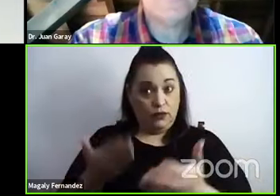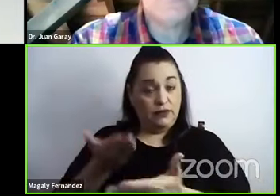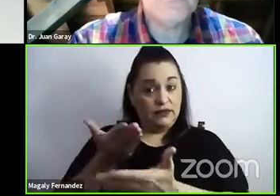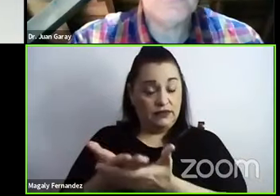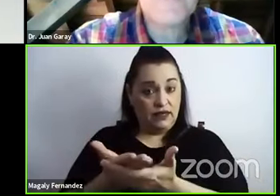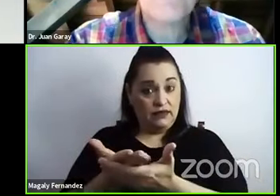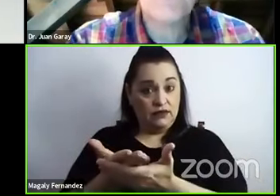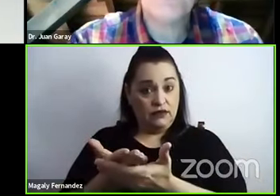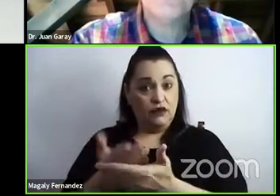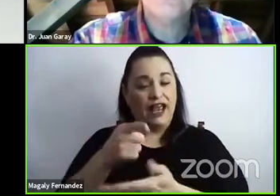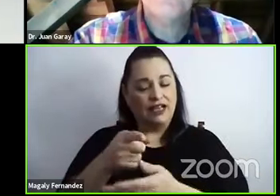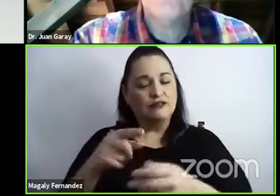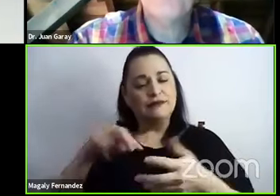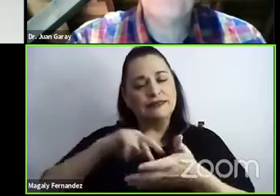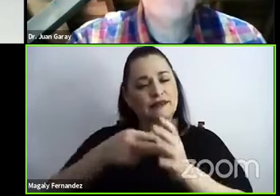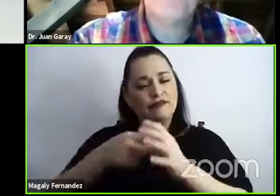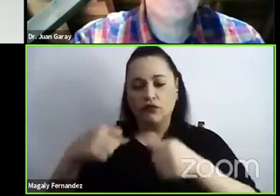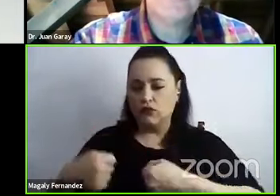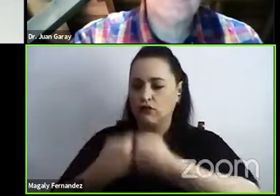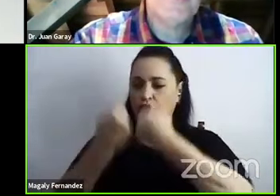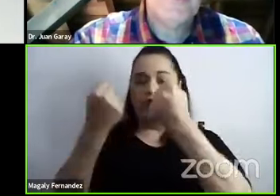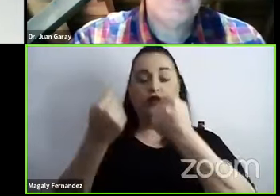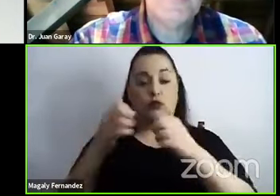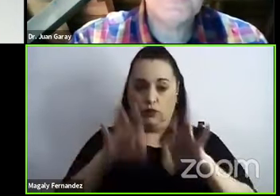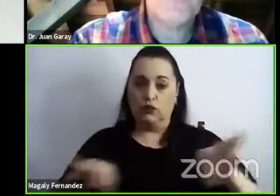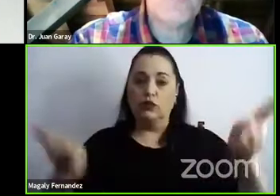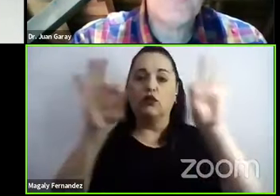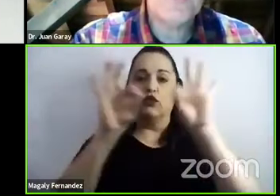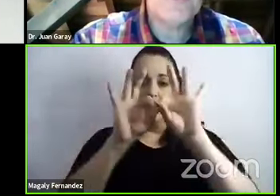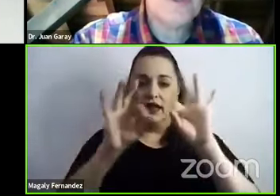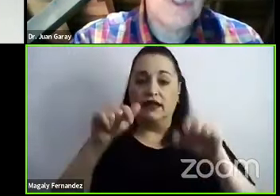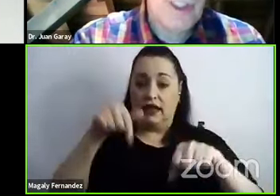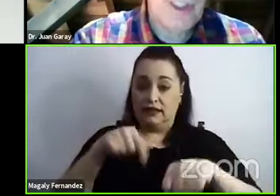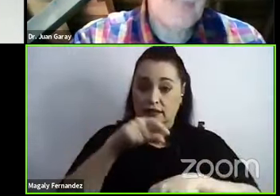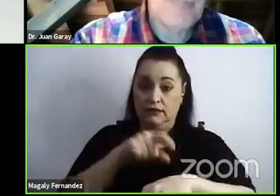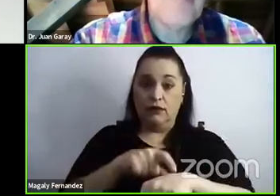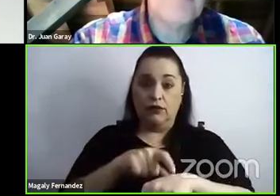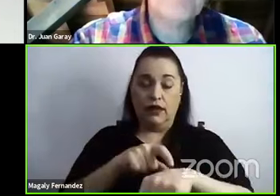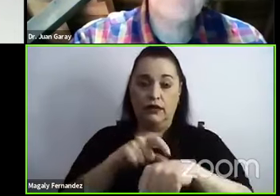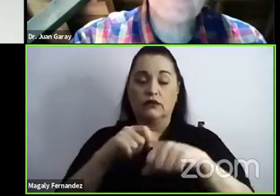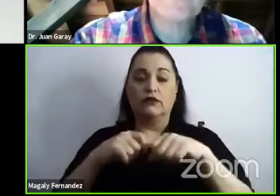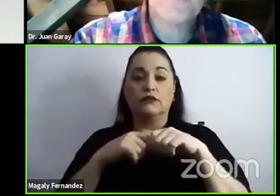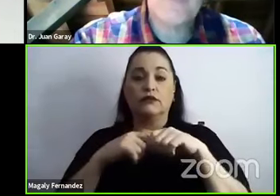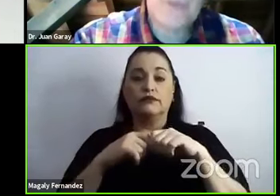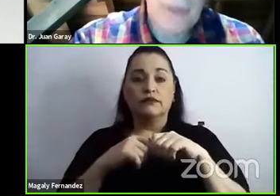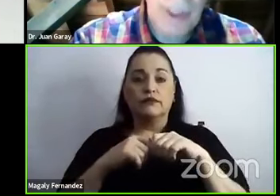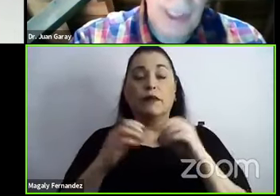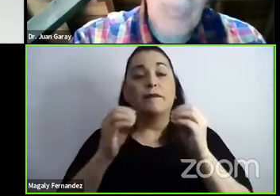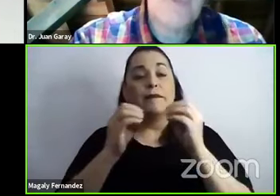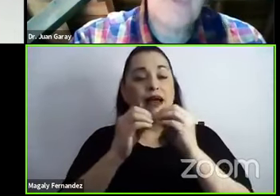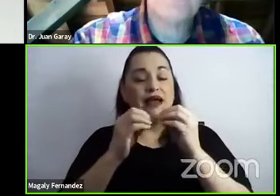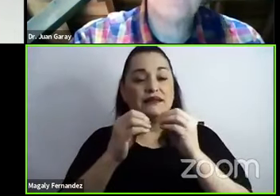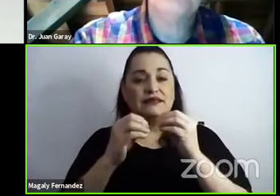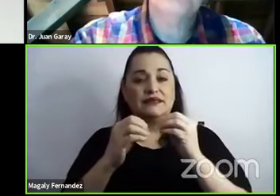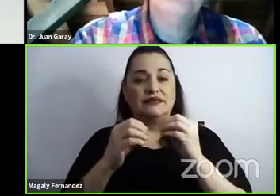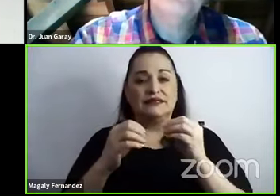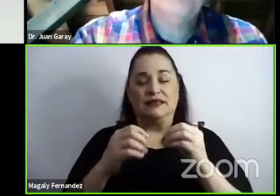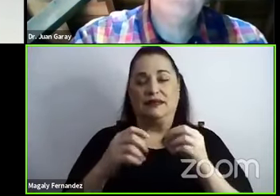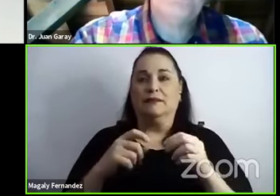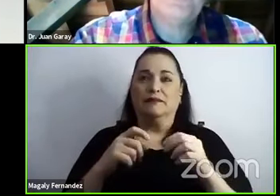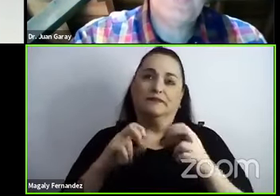pues es un desafío muy, muy importante. En este momento, más aún